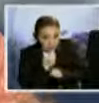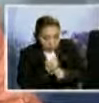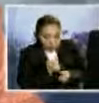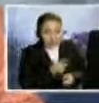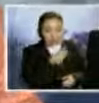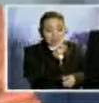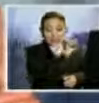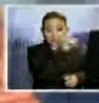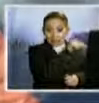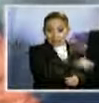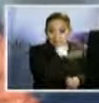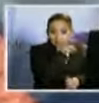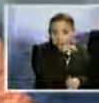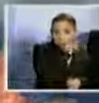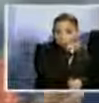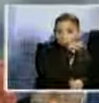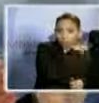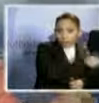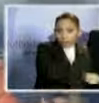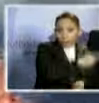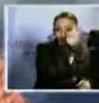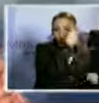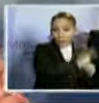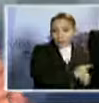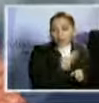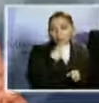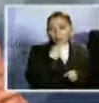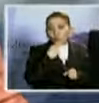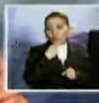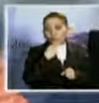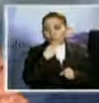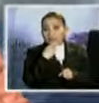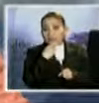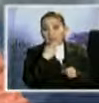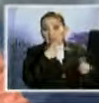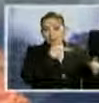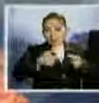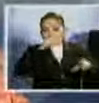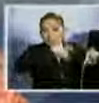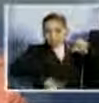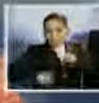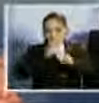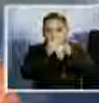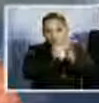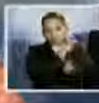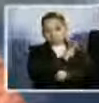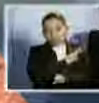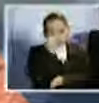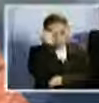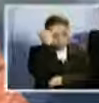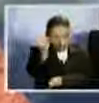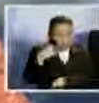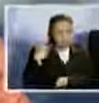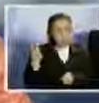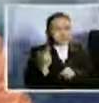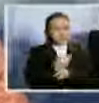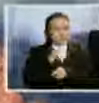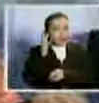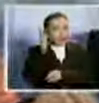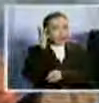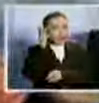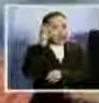Si esto es el resultado del primer uso de armas químicas en el mundo, ¿se pueden llegar a imaginar lo que puede